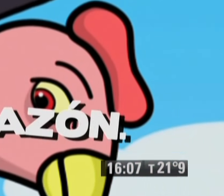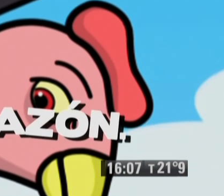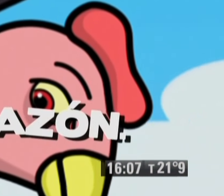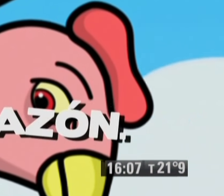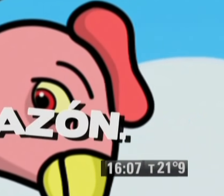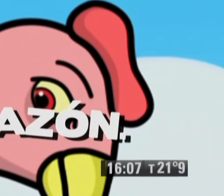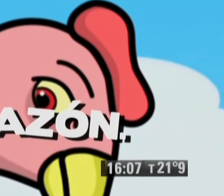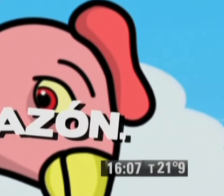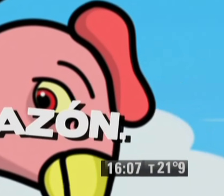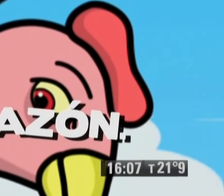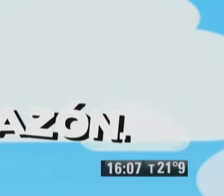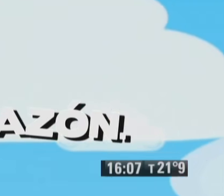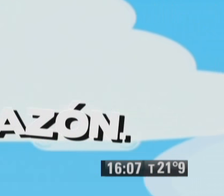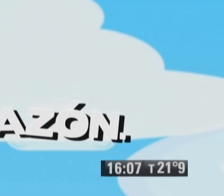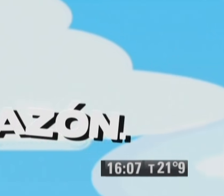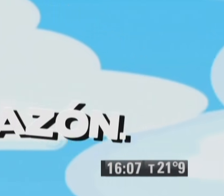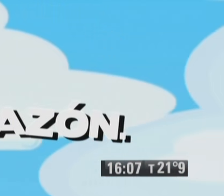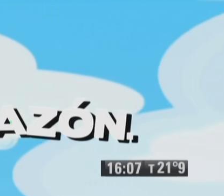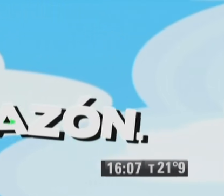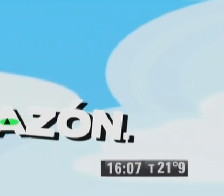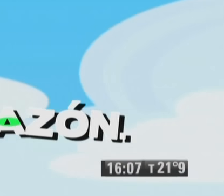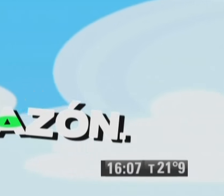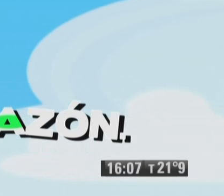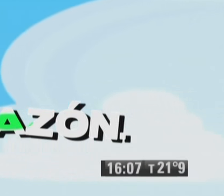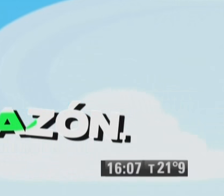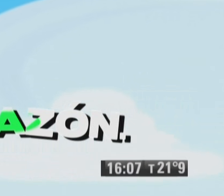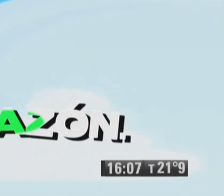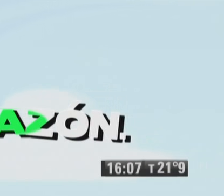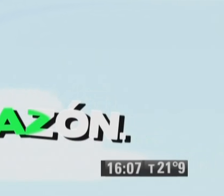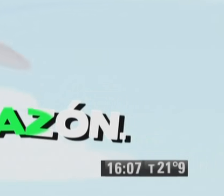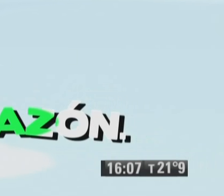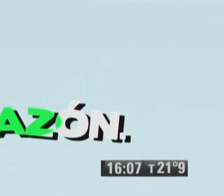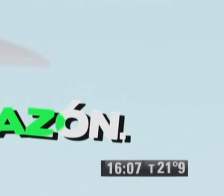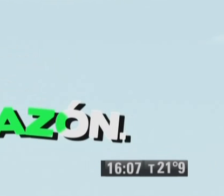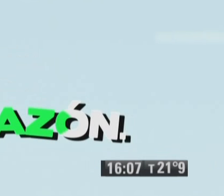mientras palpite mi fiel corazón.